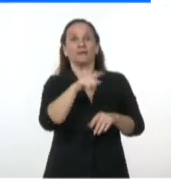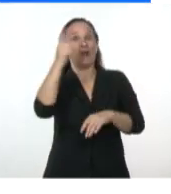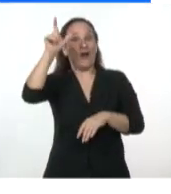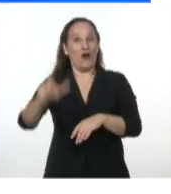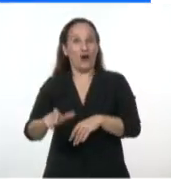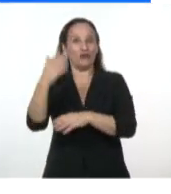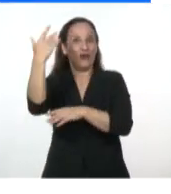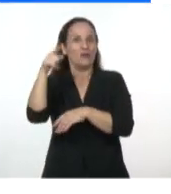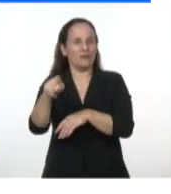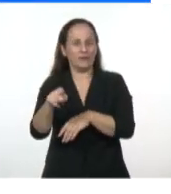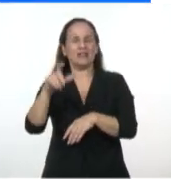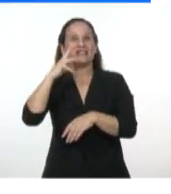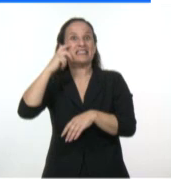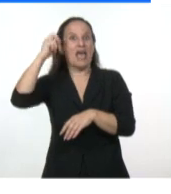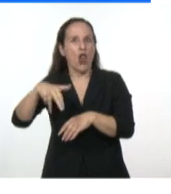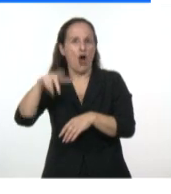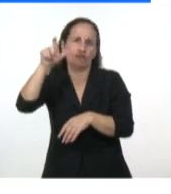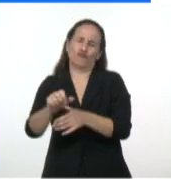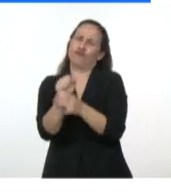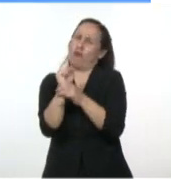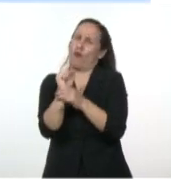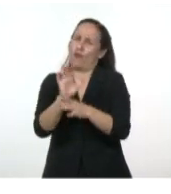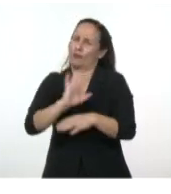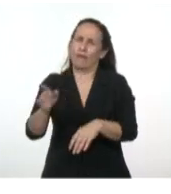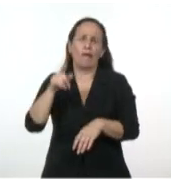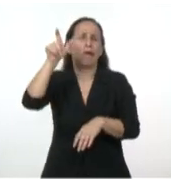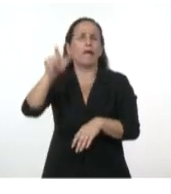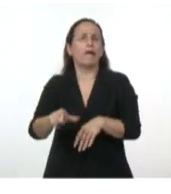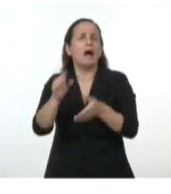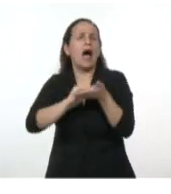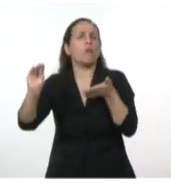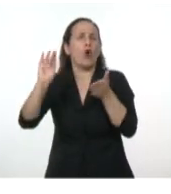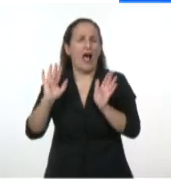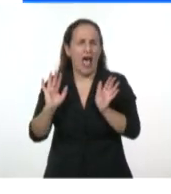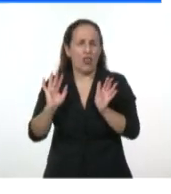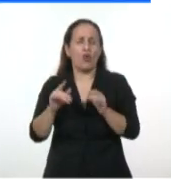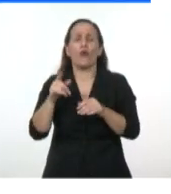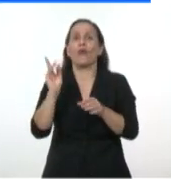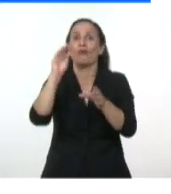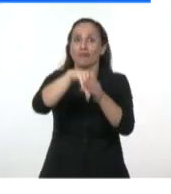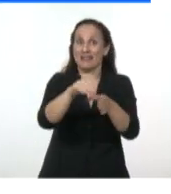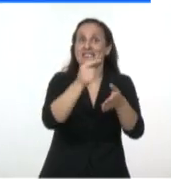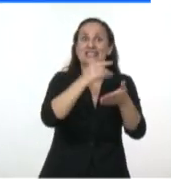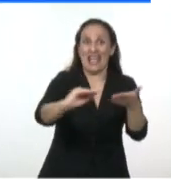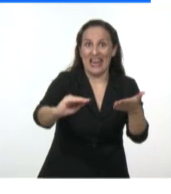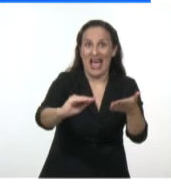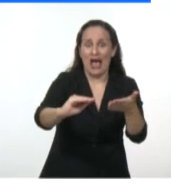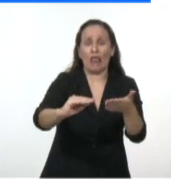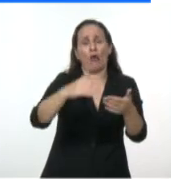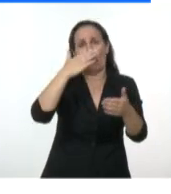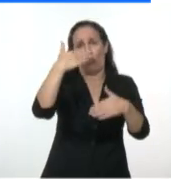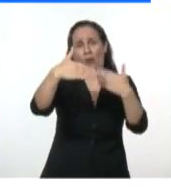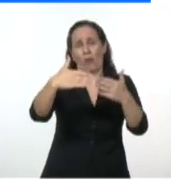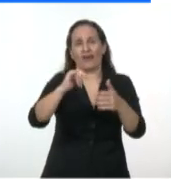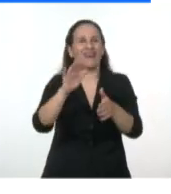fue Marco Tulio Cicerón. Inició su carrera como abogado, luego integró el Senado y más tarde, siendo